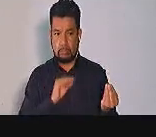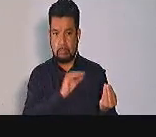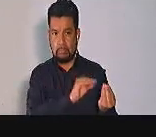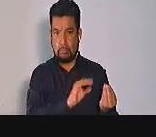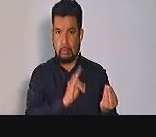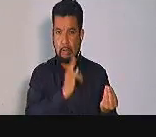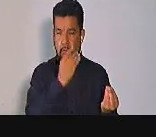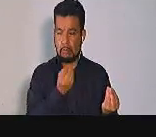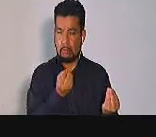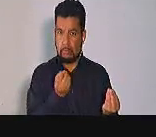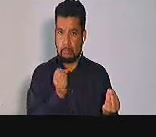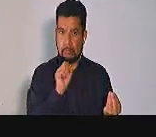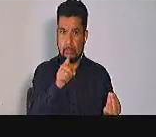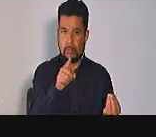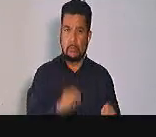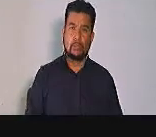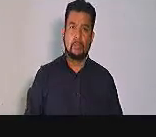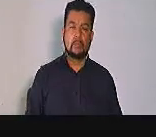de la plenaria.